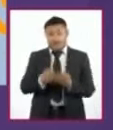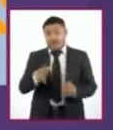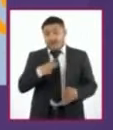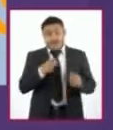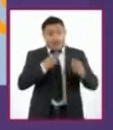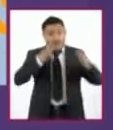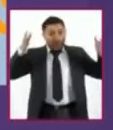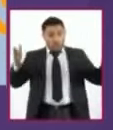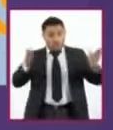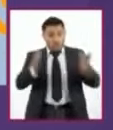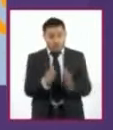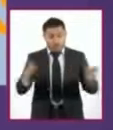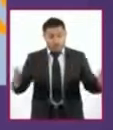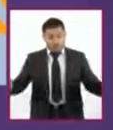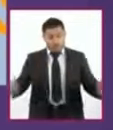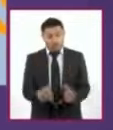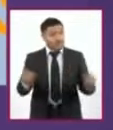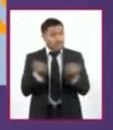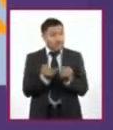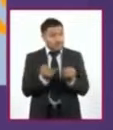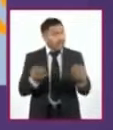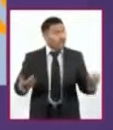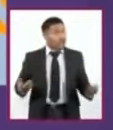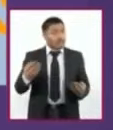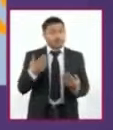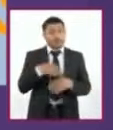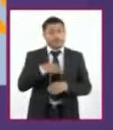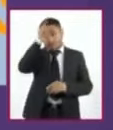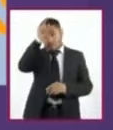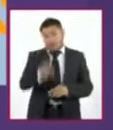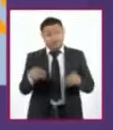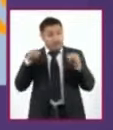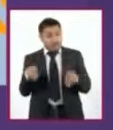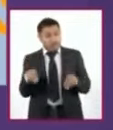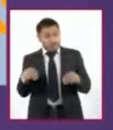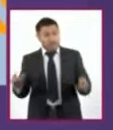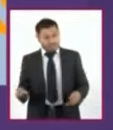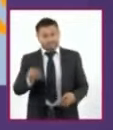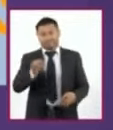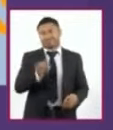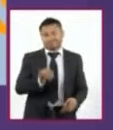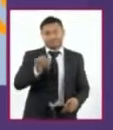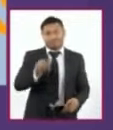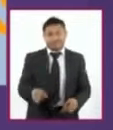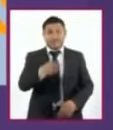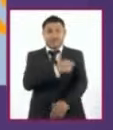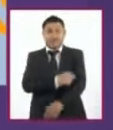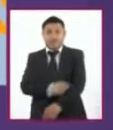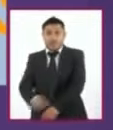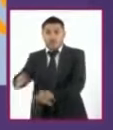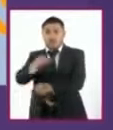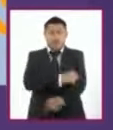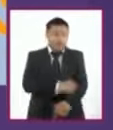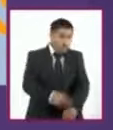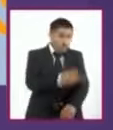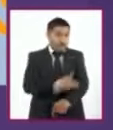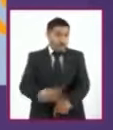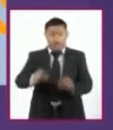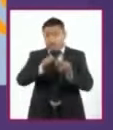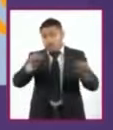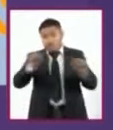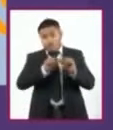distancia al eje de simetría M? Claro que sí, pues para trazarlos, utilizamos la distancia